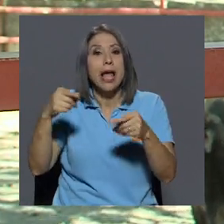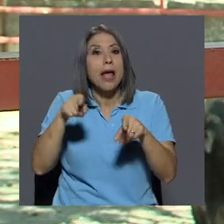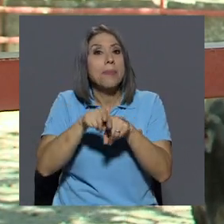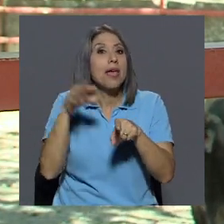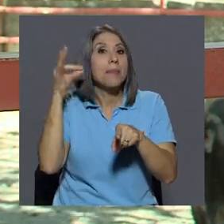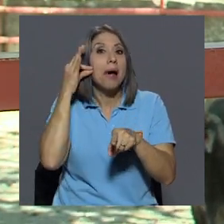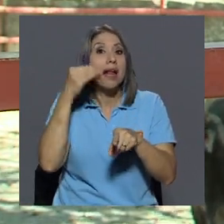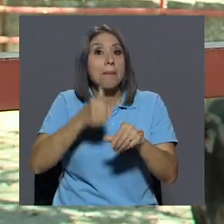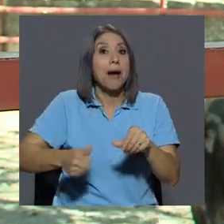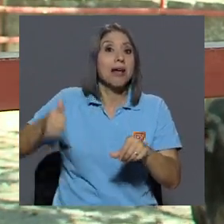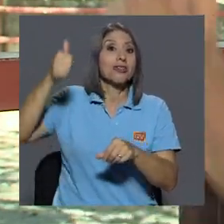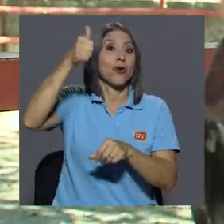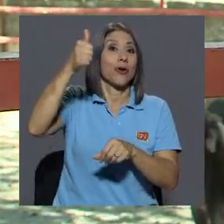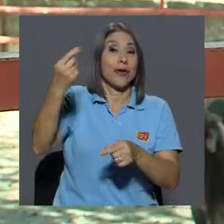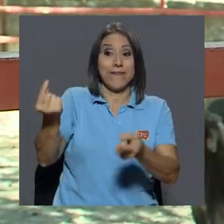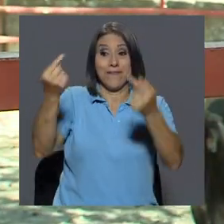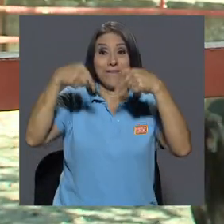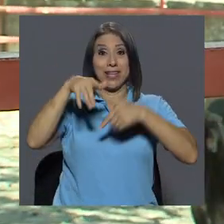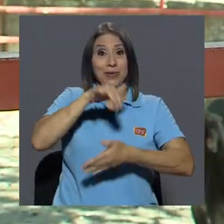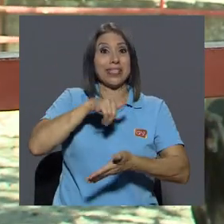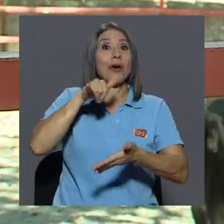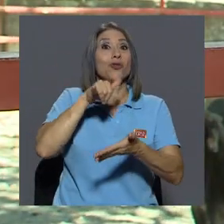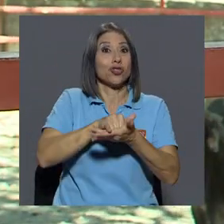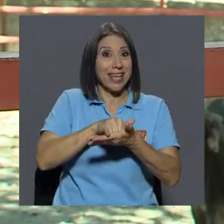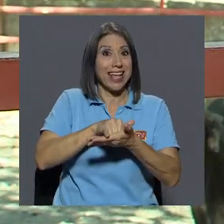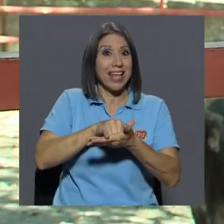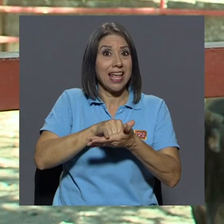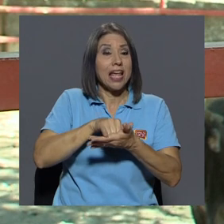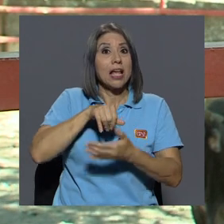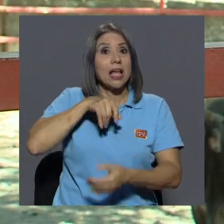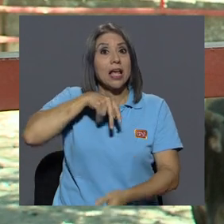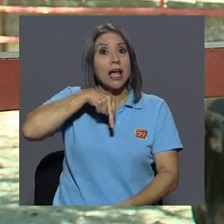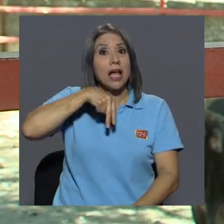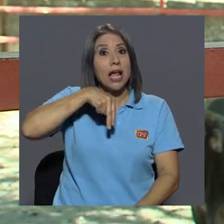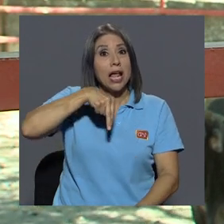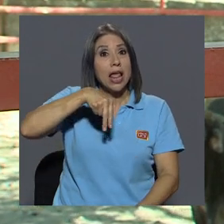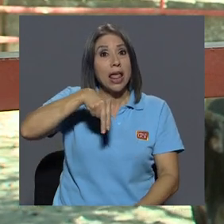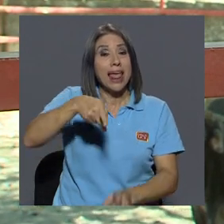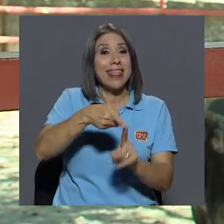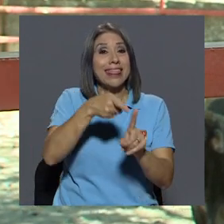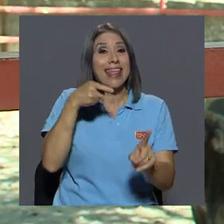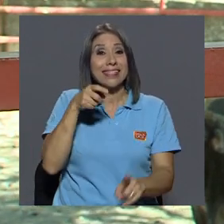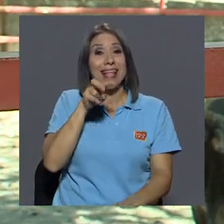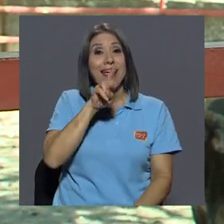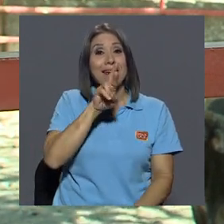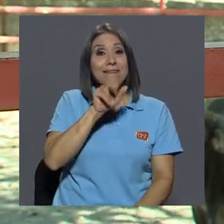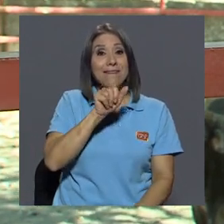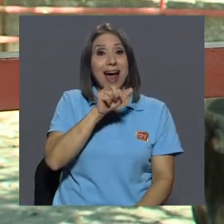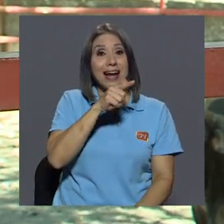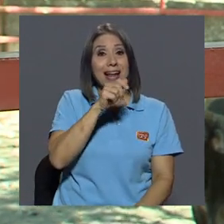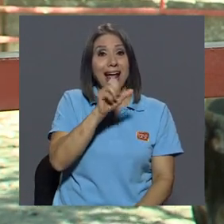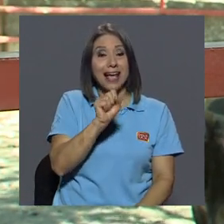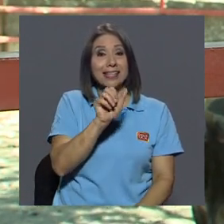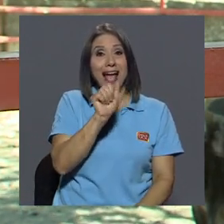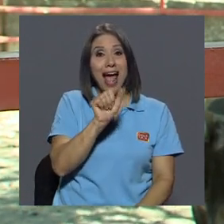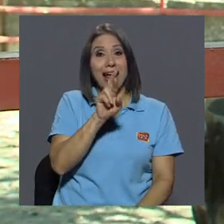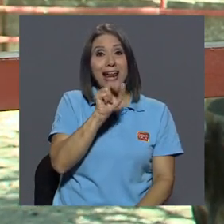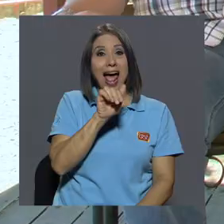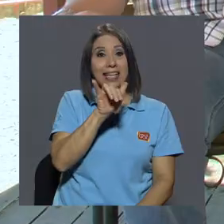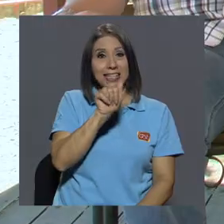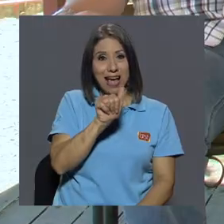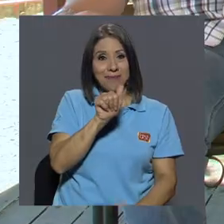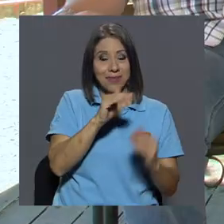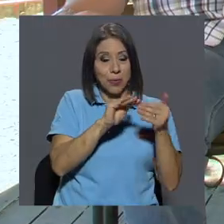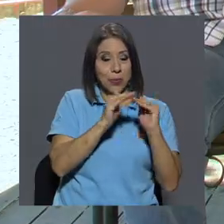se vino a San José y llegó a venirse a pie de Vargas Araya hasta el edificio